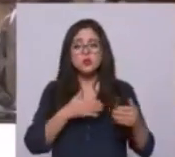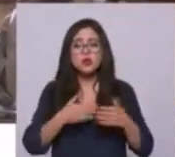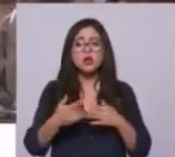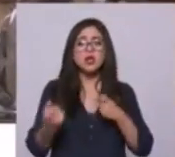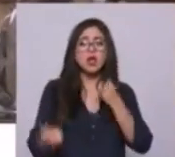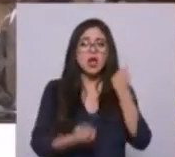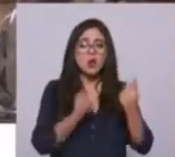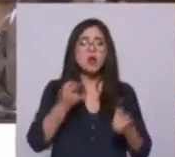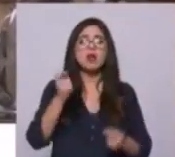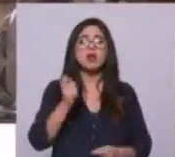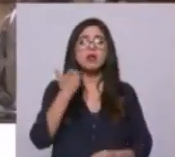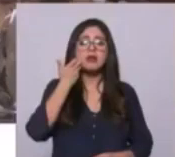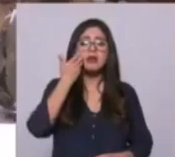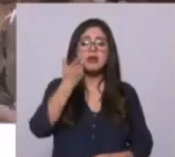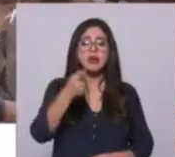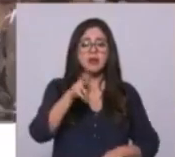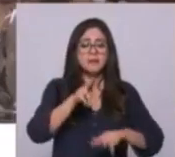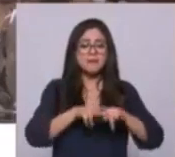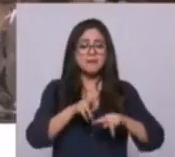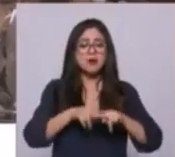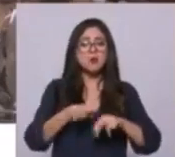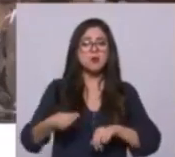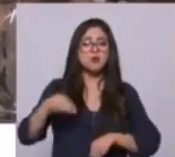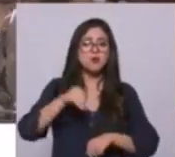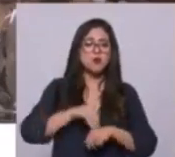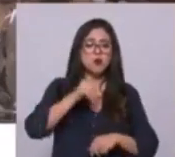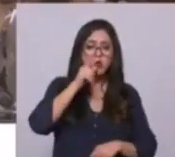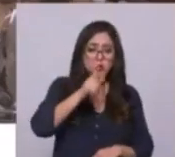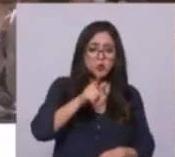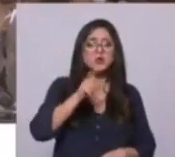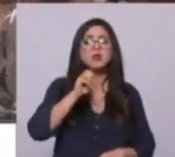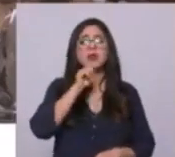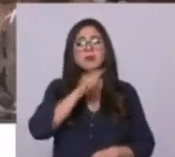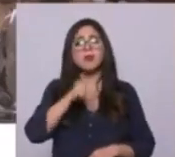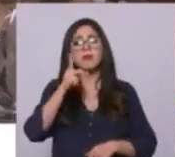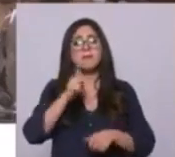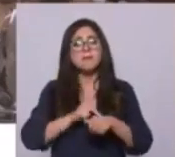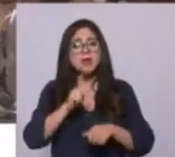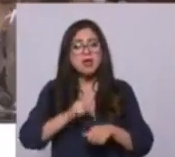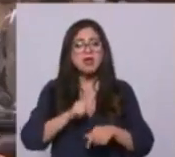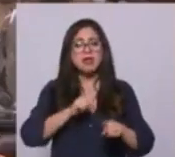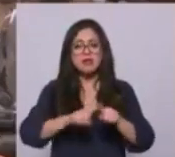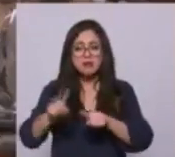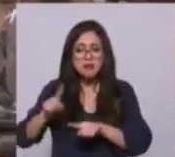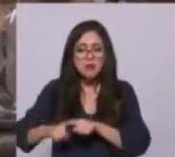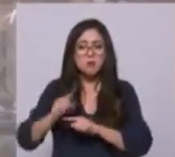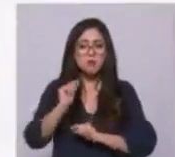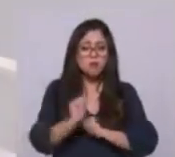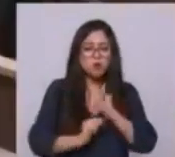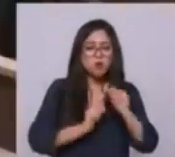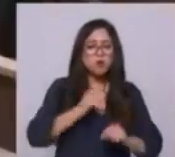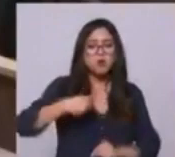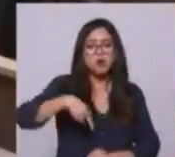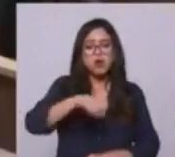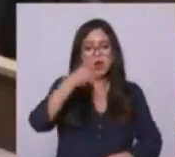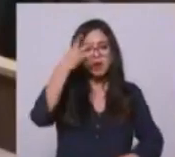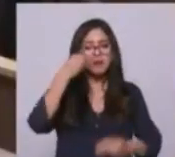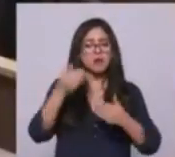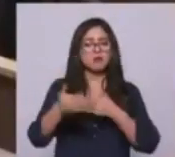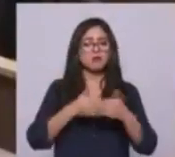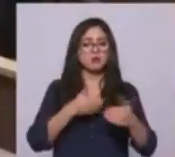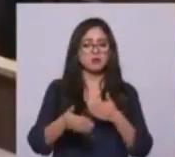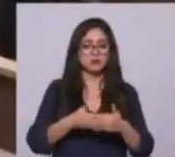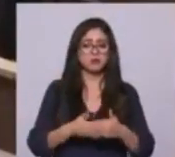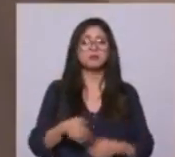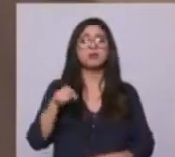luz, con algún tipo de piedra, ónix, todo eso, pues ahora sí que nos vamos modernizando, ¿no? En el